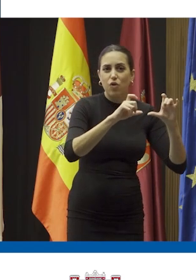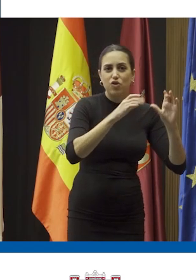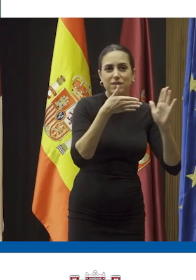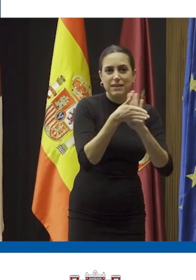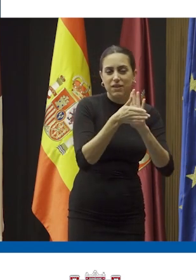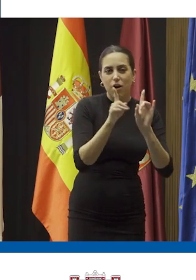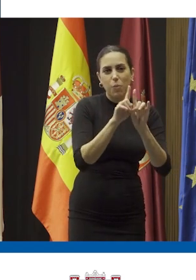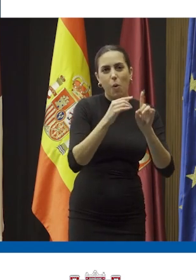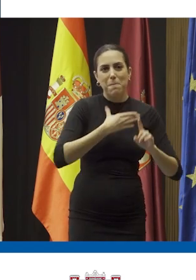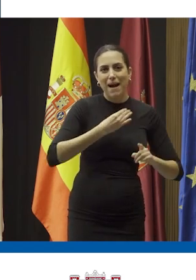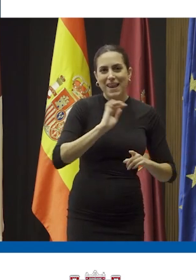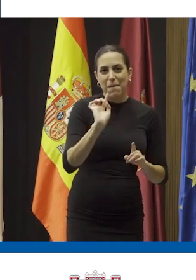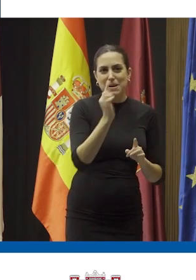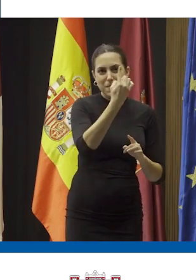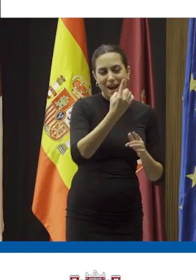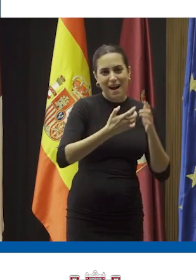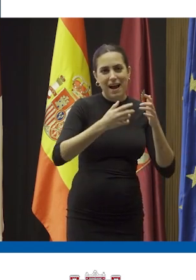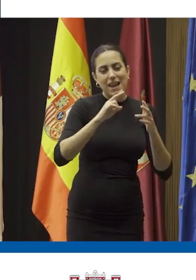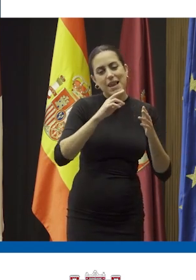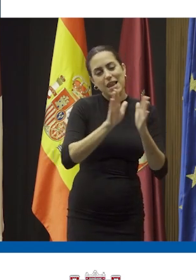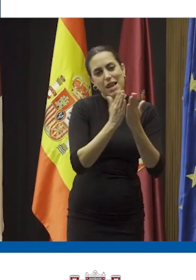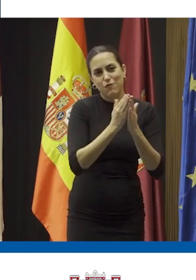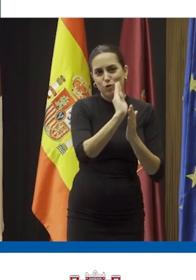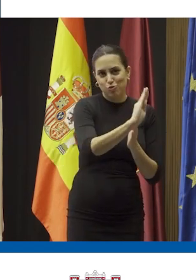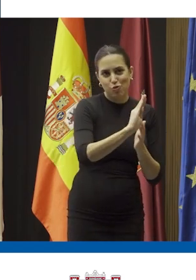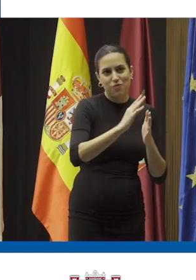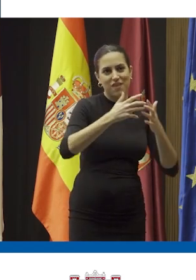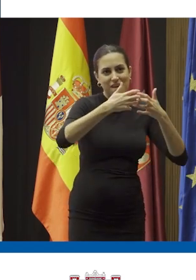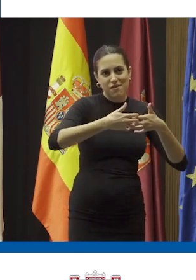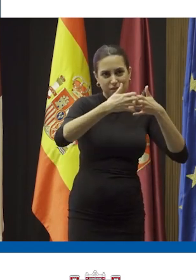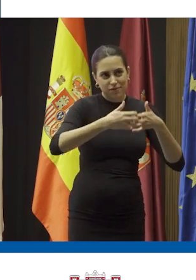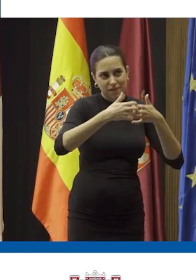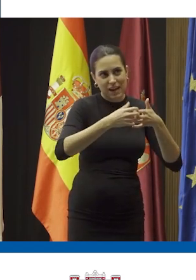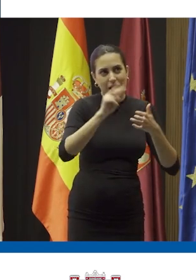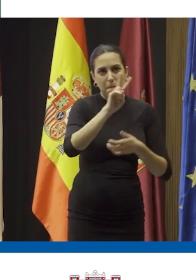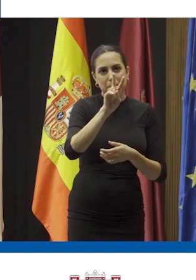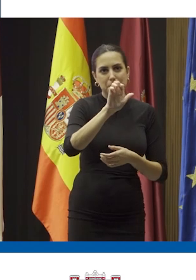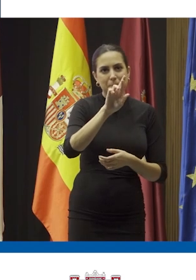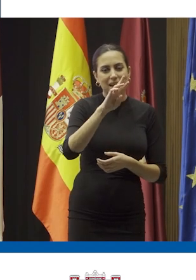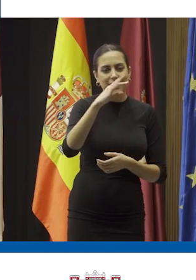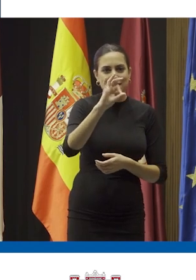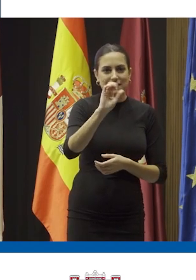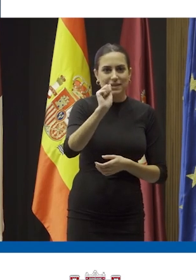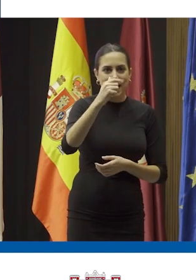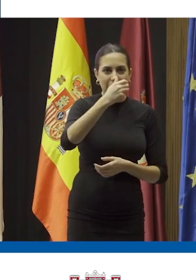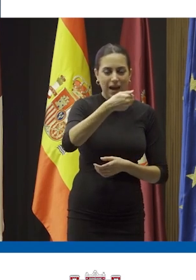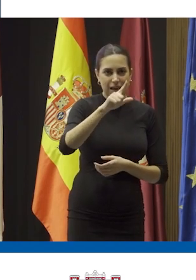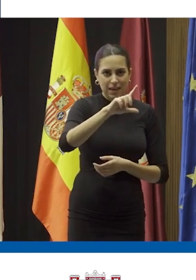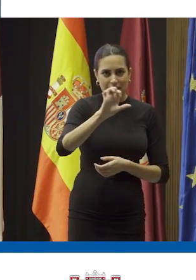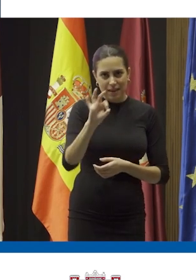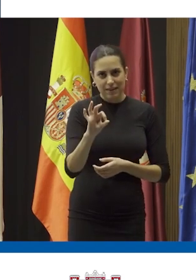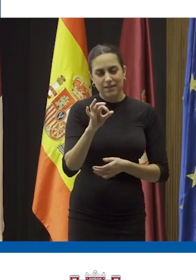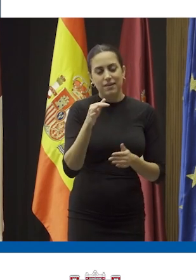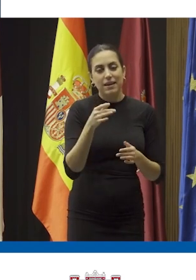inicial de La fábrica, el libro de Vesalio. Consiguió que un discípulo de Rembrandt,